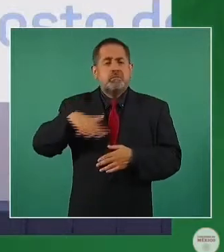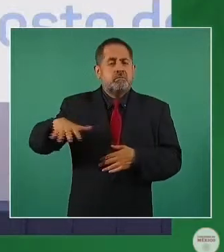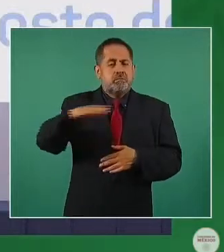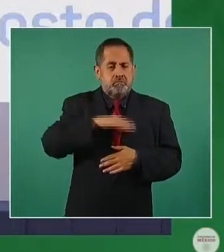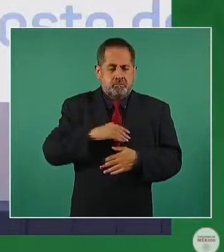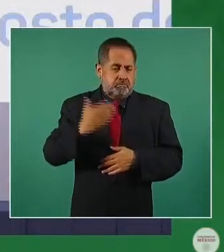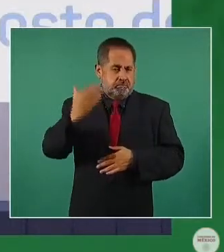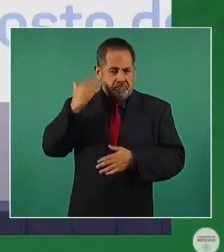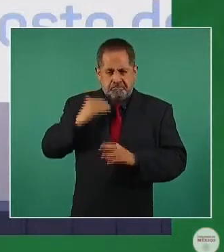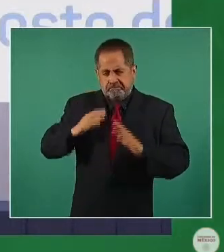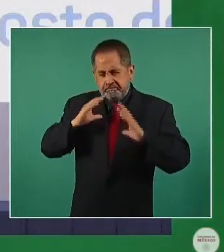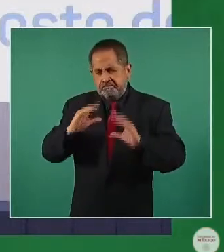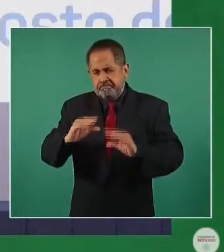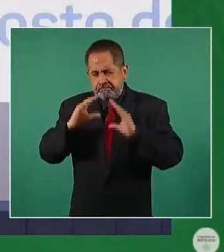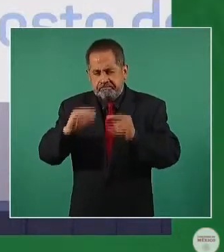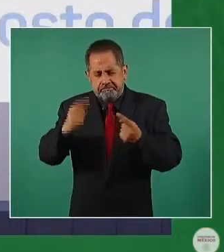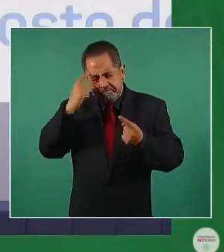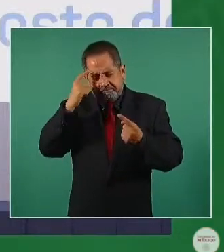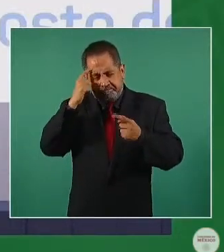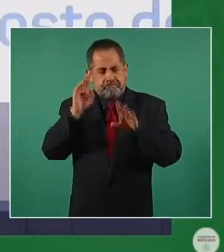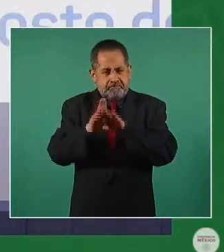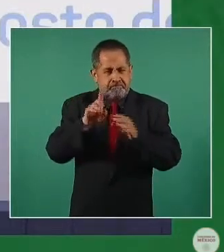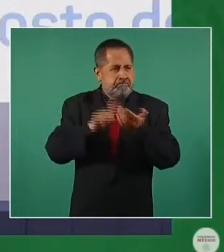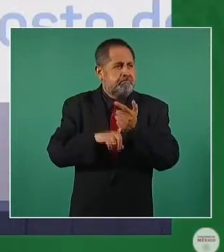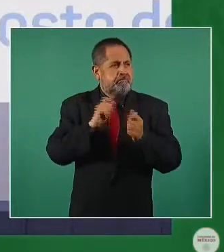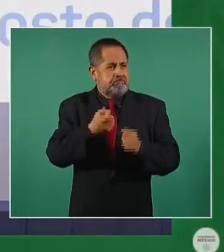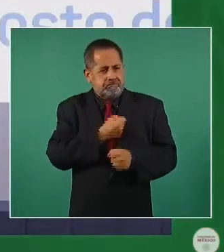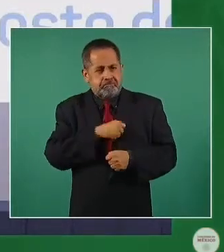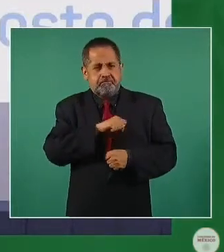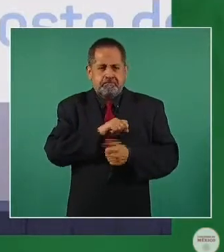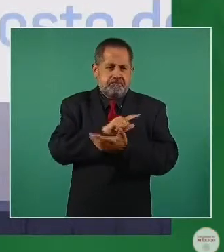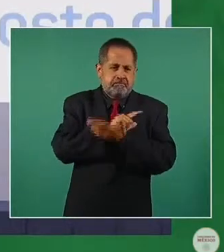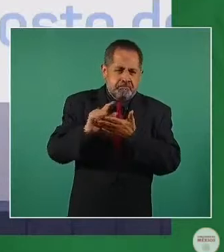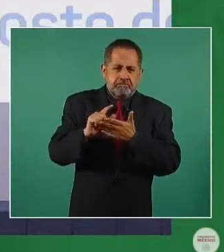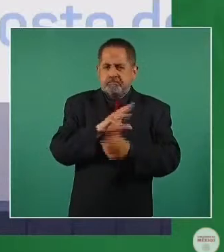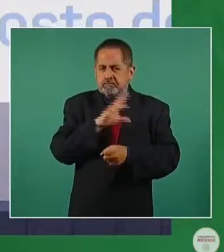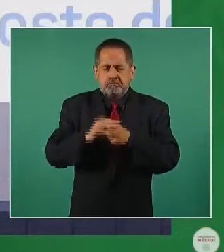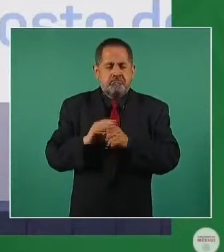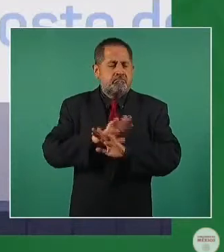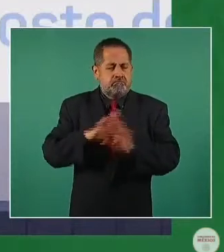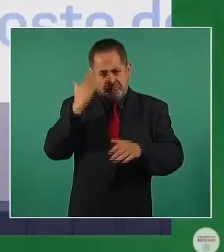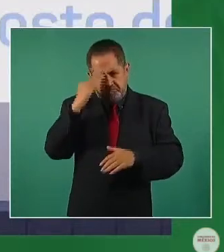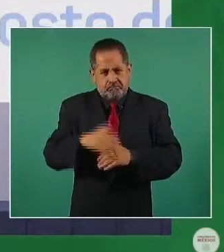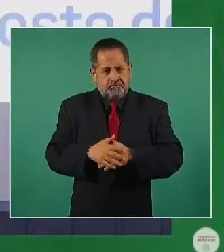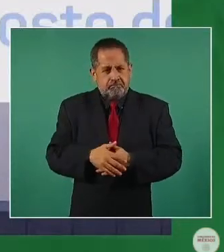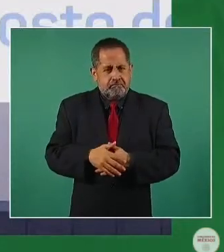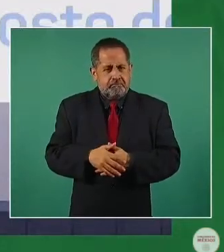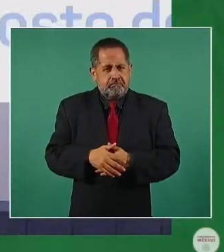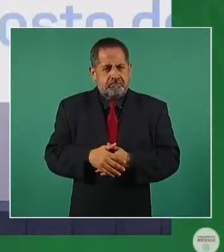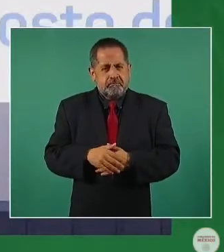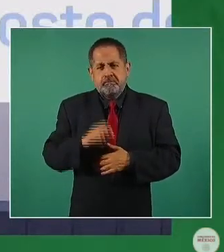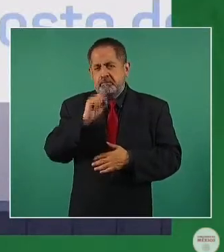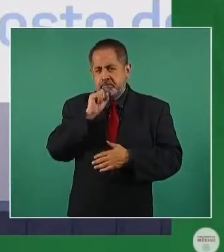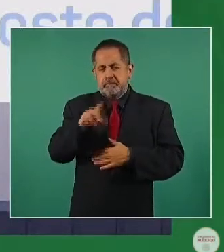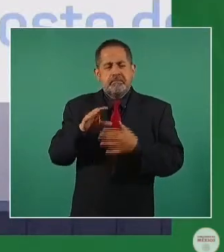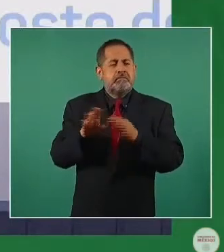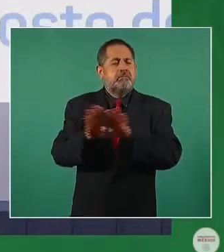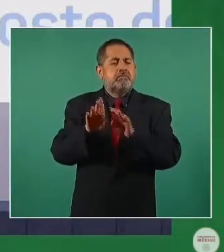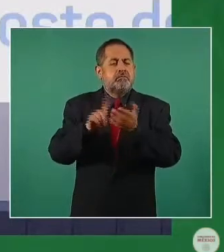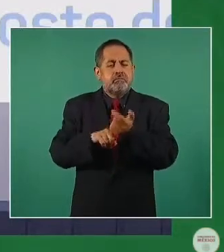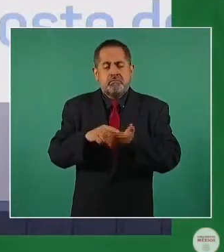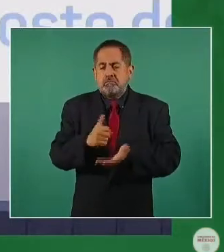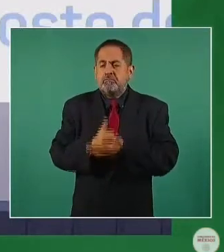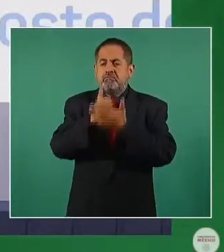que han sido capacitados por aquí en Yucatán y también agradecer porque poder atender las necesidades